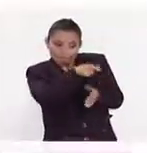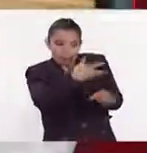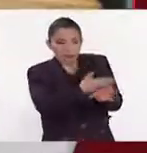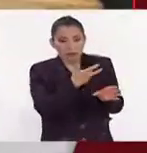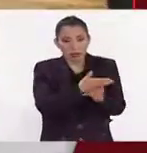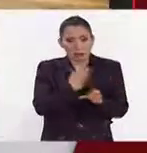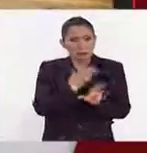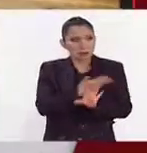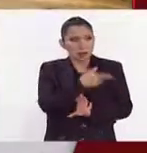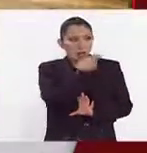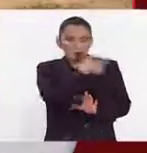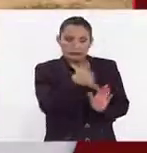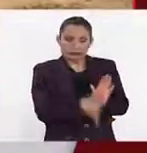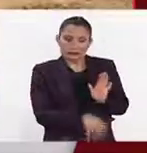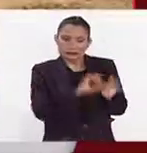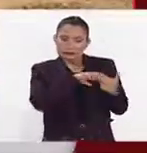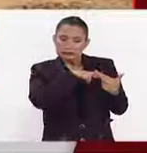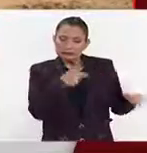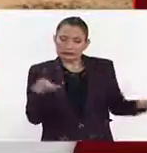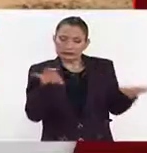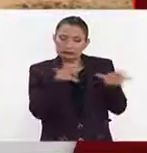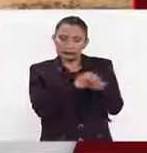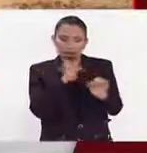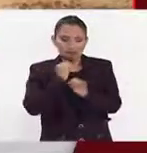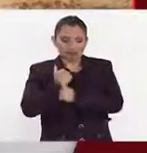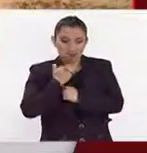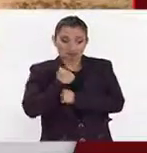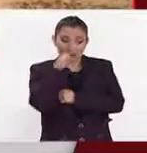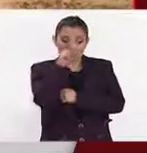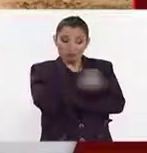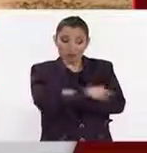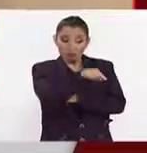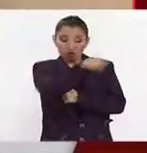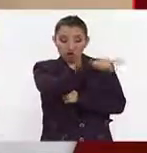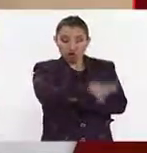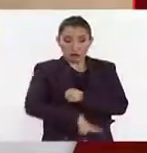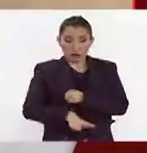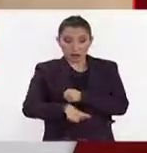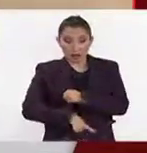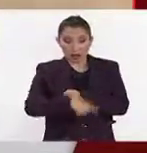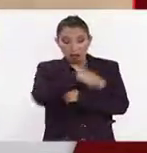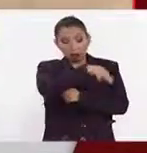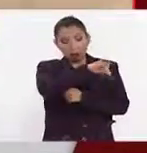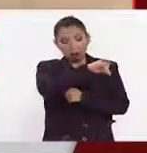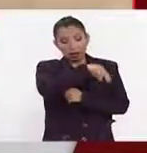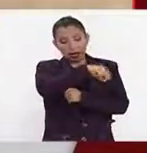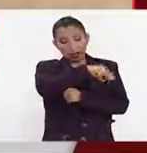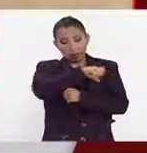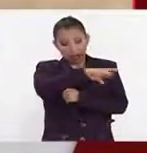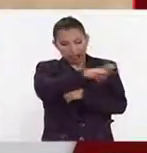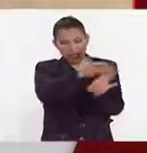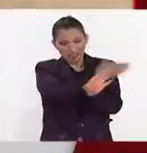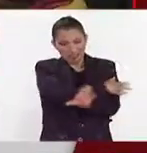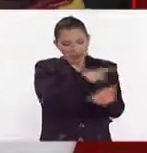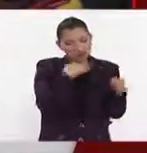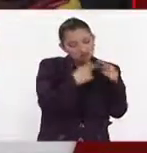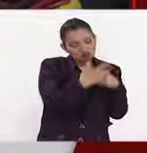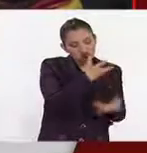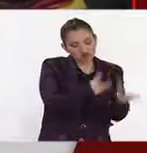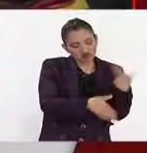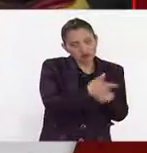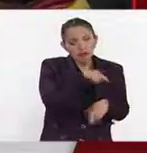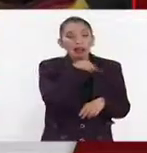Unidos tiene una profunda relación militar con el gobierno Myanmar después del proceso de